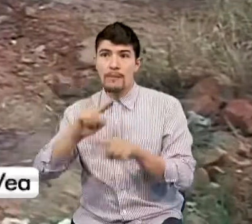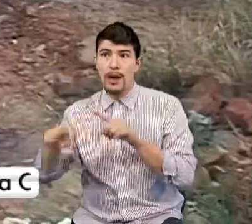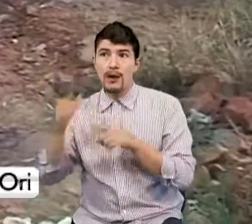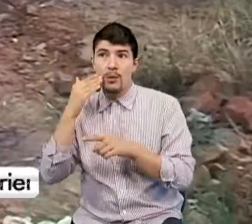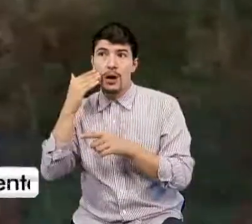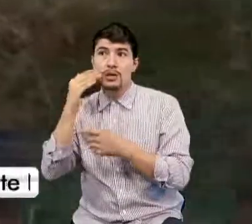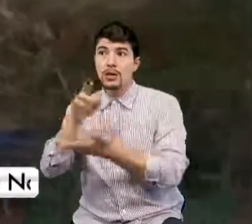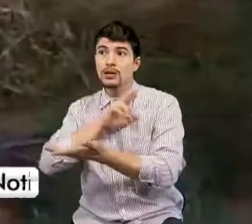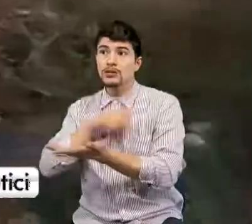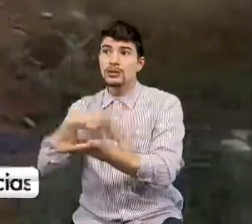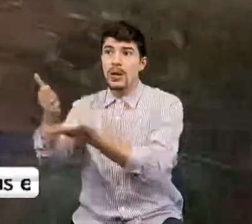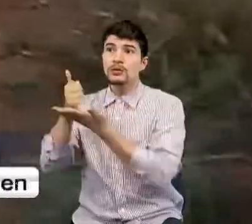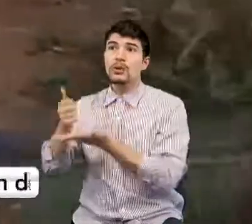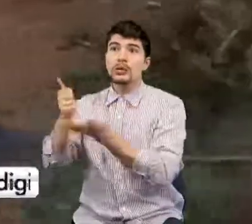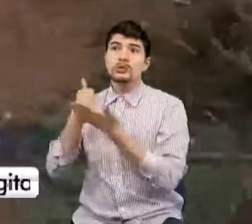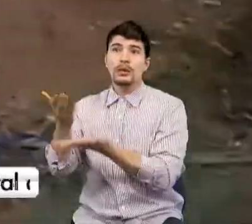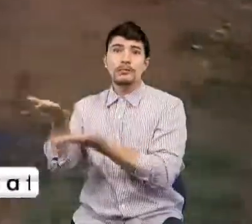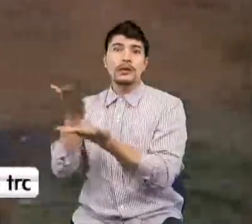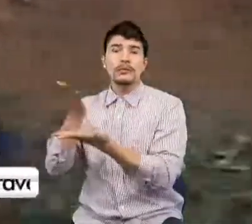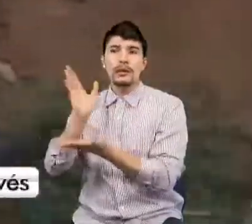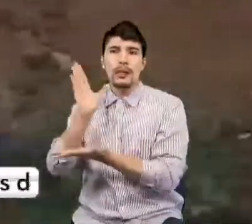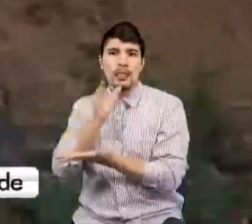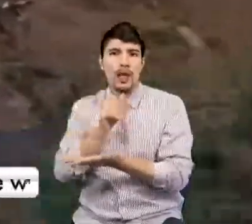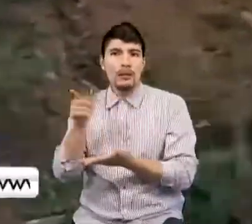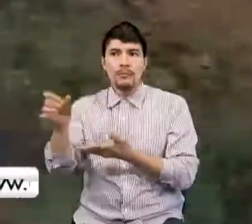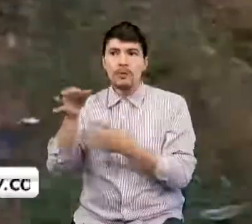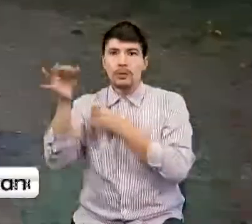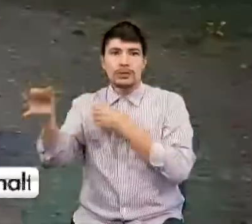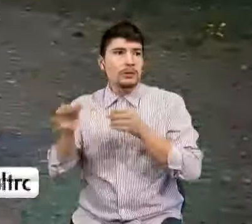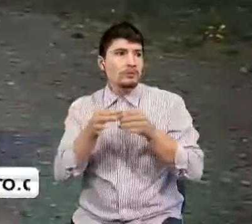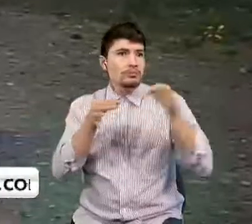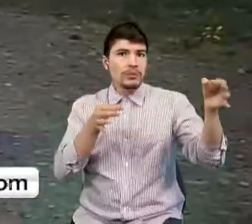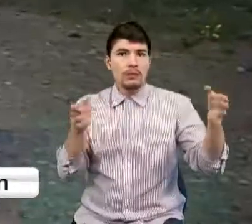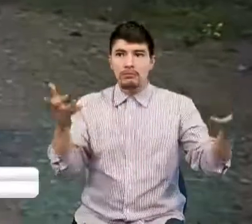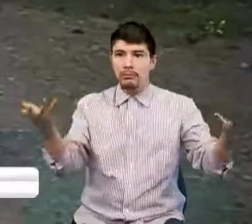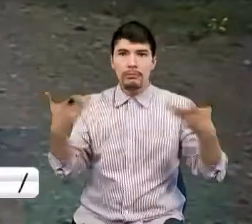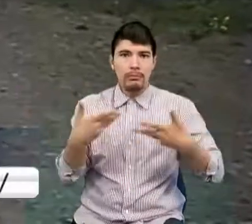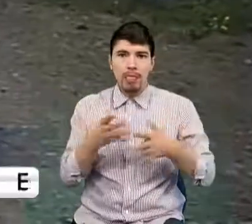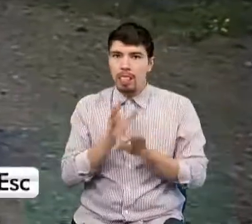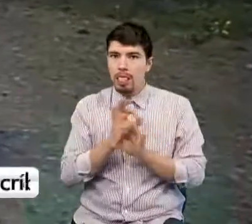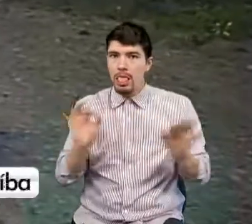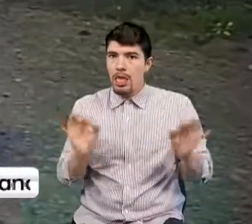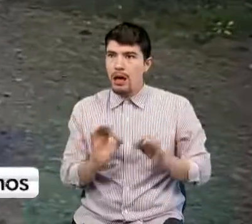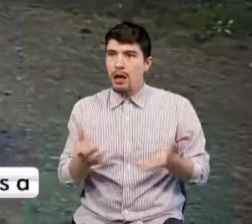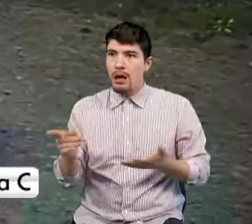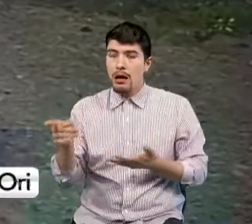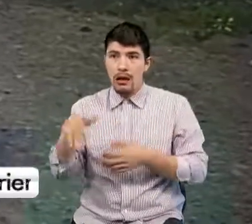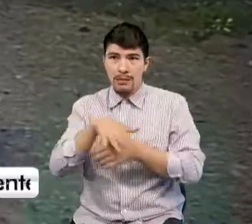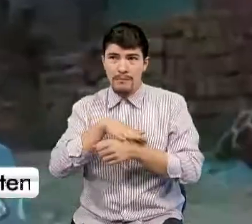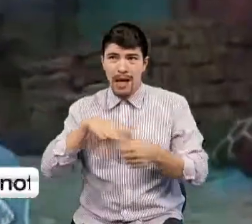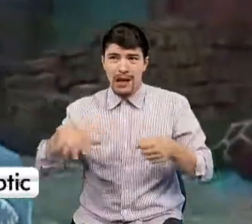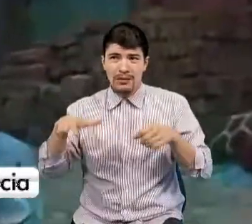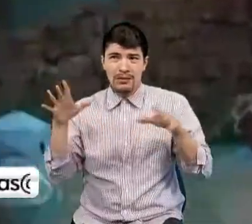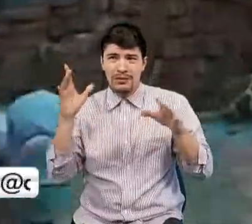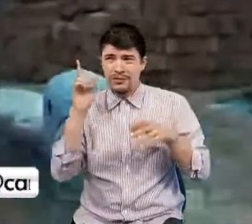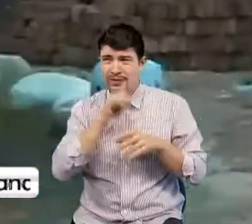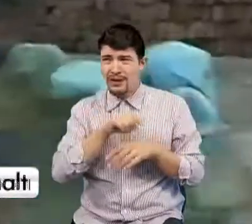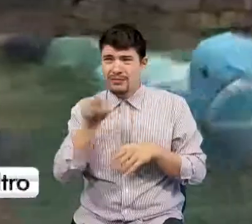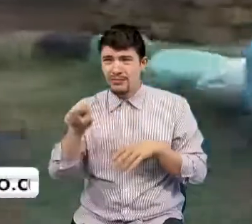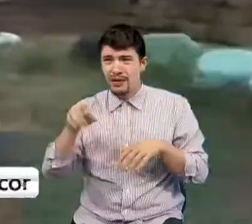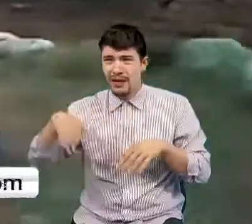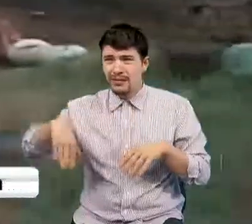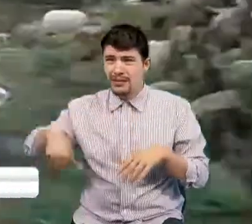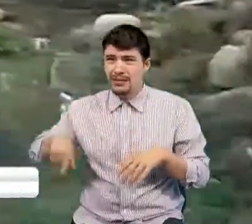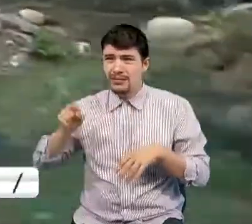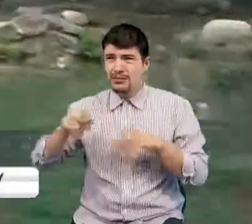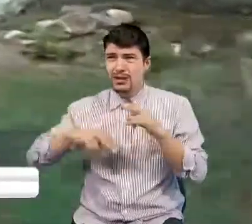las ayudas no somos de nadie porque en ninguno de los municipios nos reciben actualmente el panorama del barrio es desolador pues evidencia el retraso en